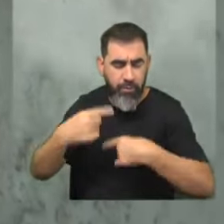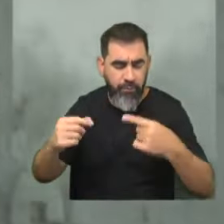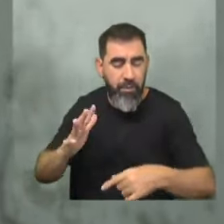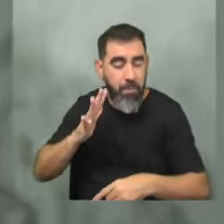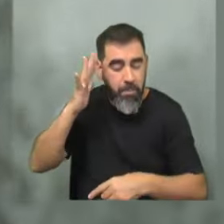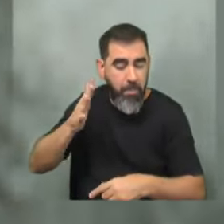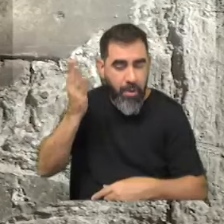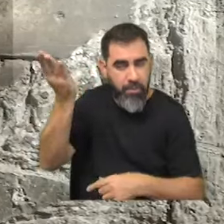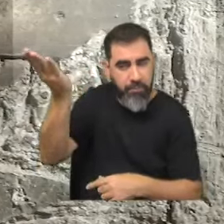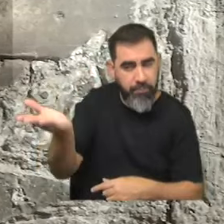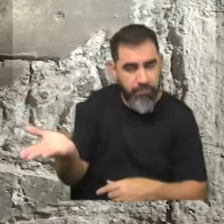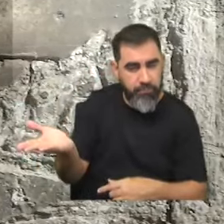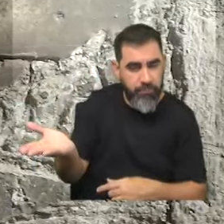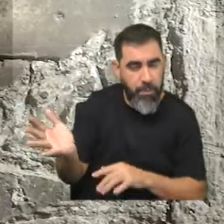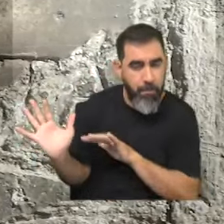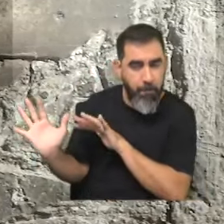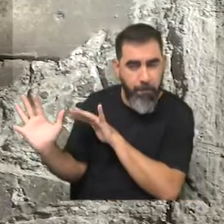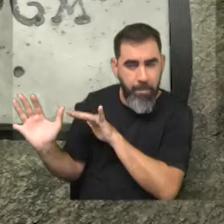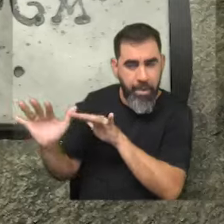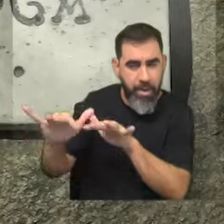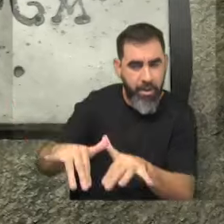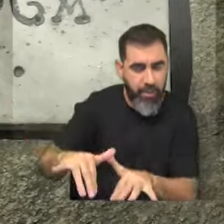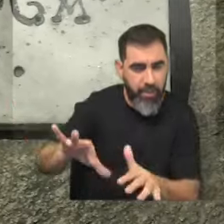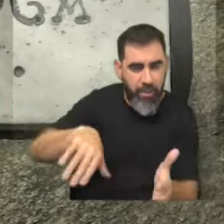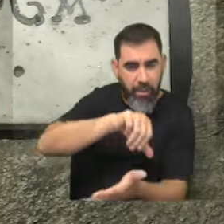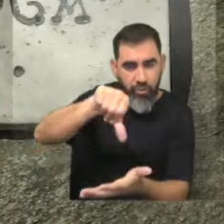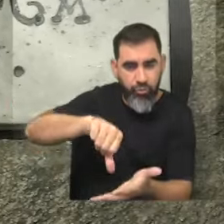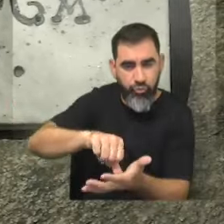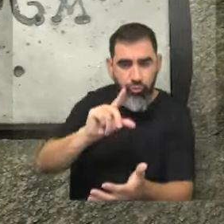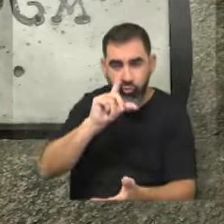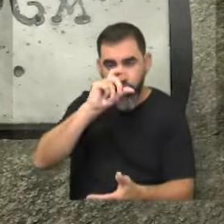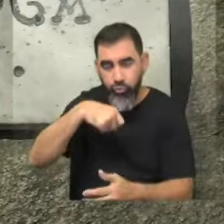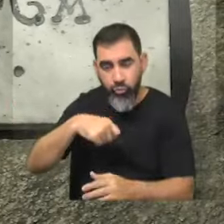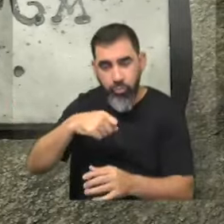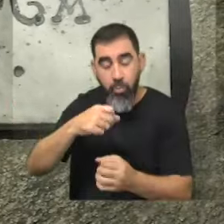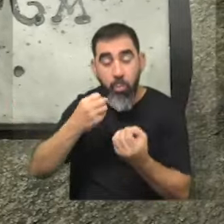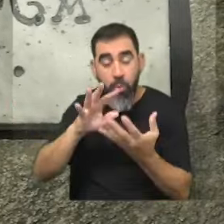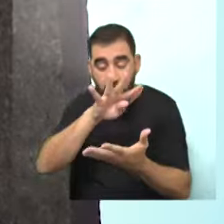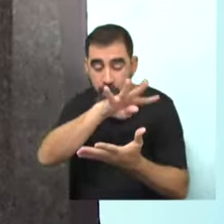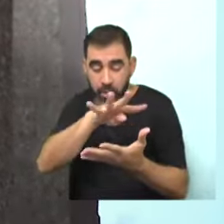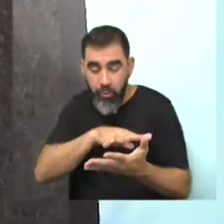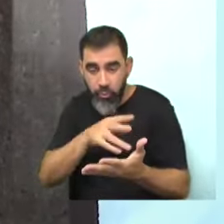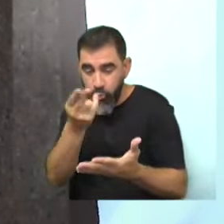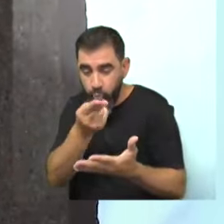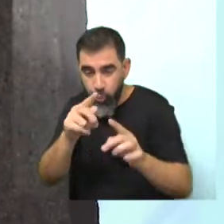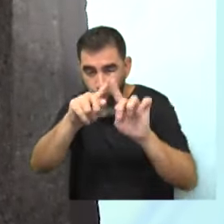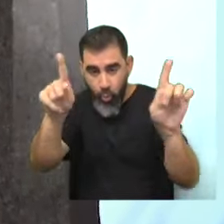de el aluvión migratorio de la ciudad de Montevideo también a través de la lectura de los epitafios.